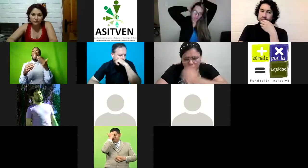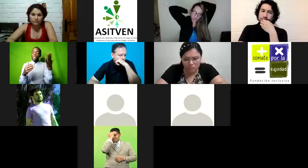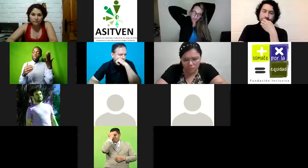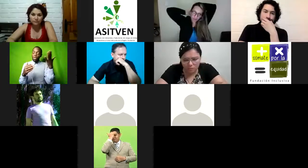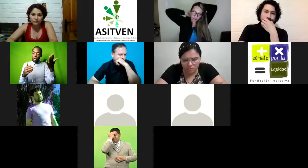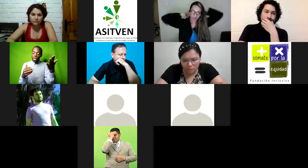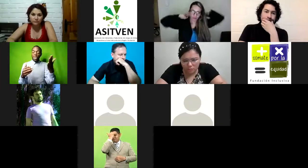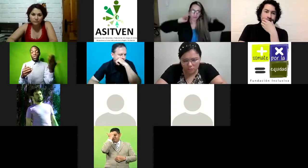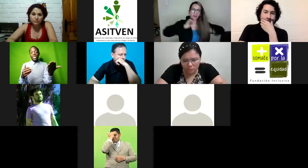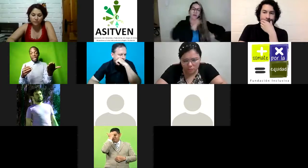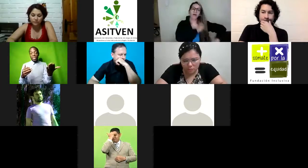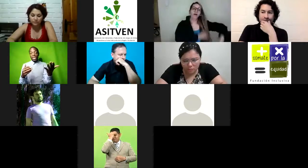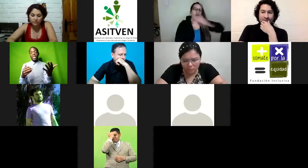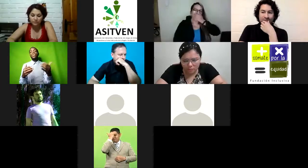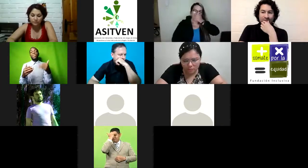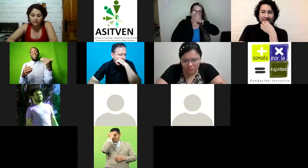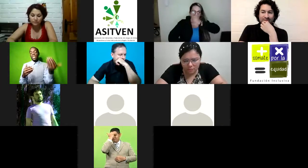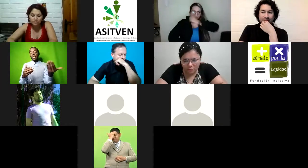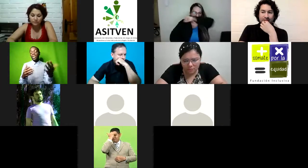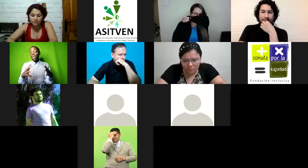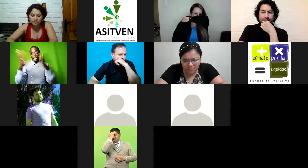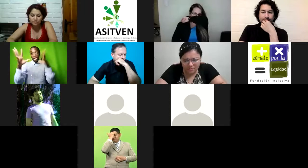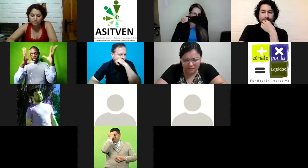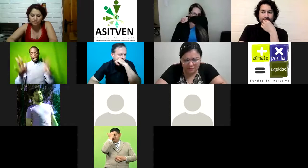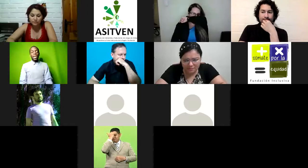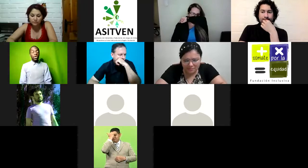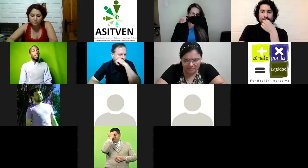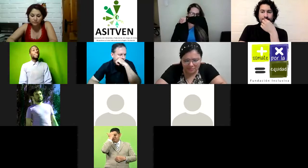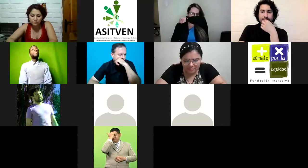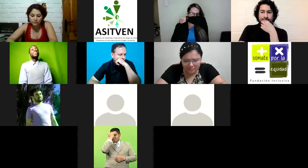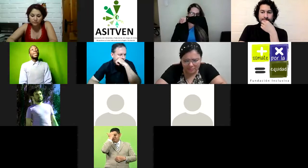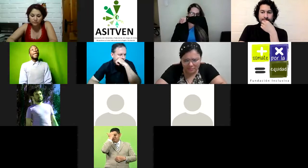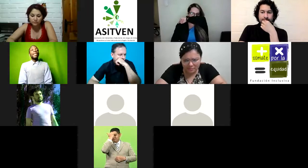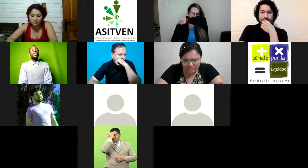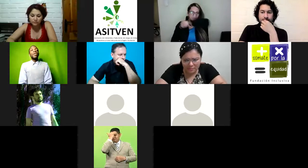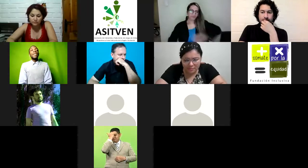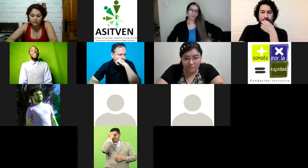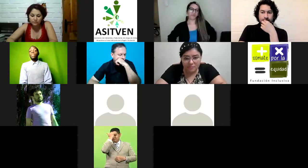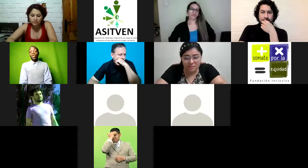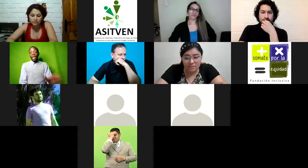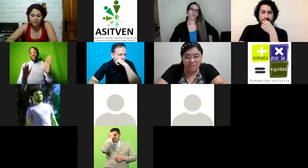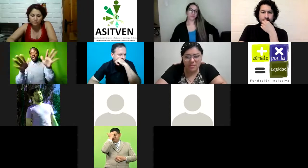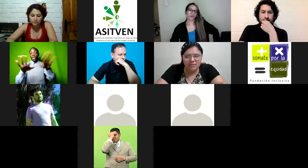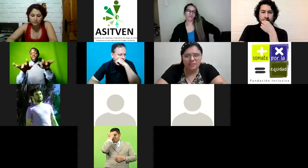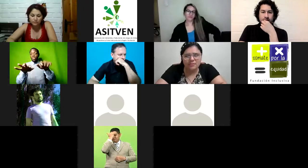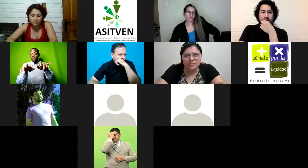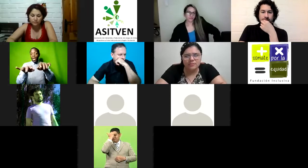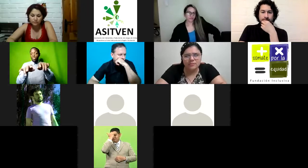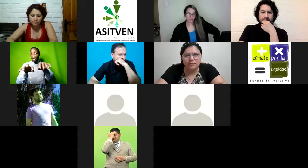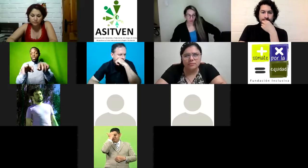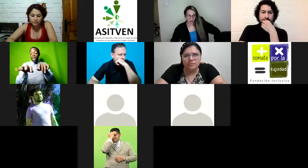o también otros intérpretes o representantes de Wesley de varias regiones, ¿no? Pero esa es la información que